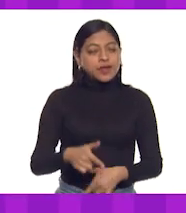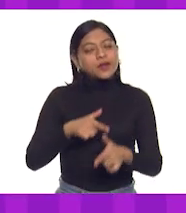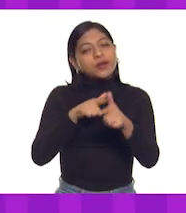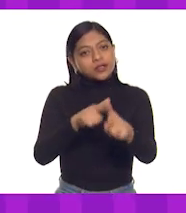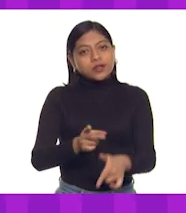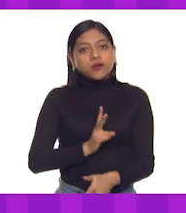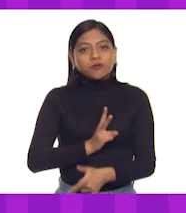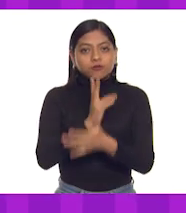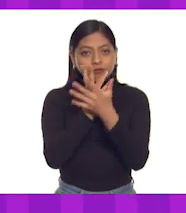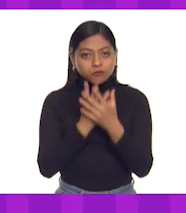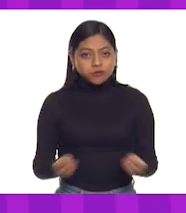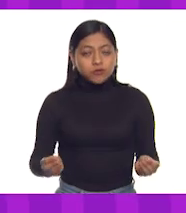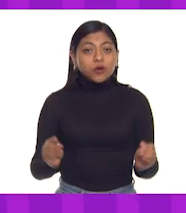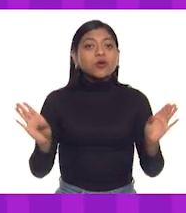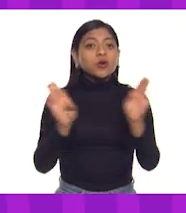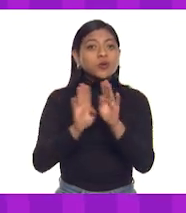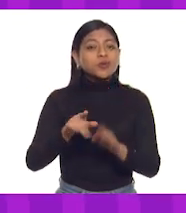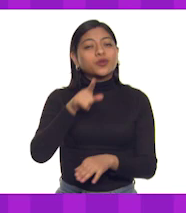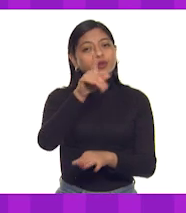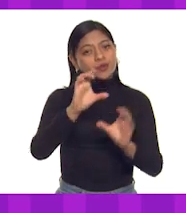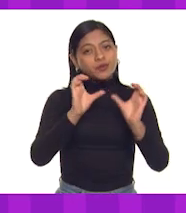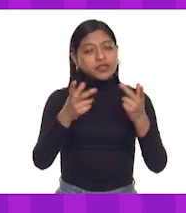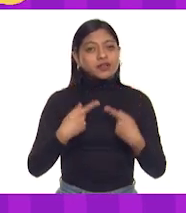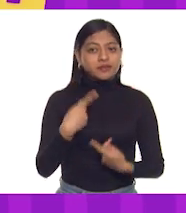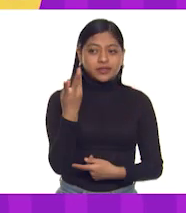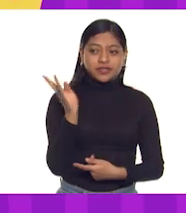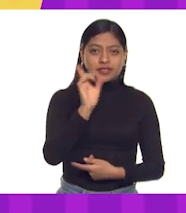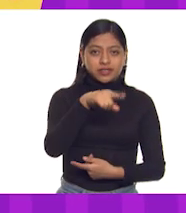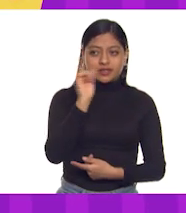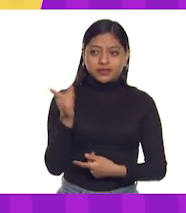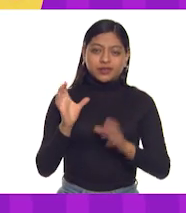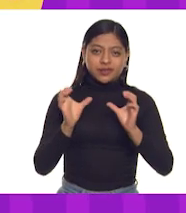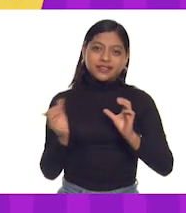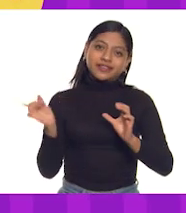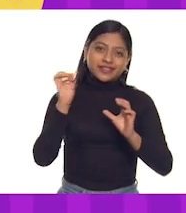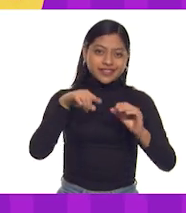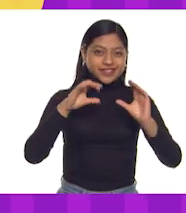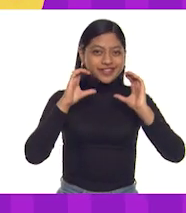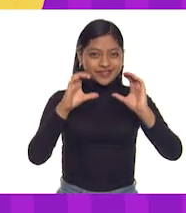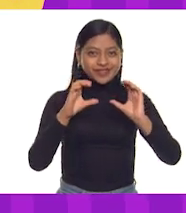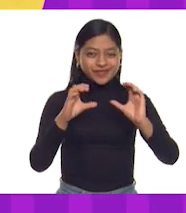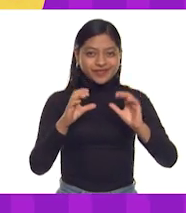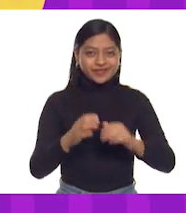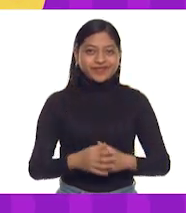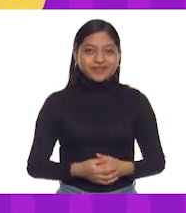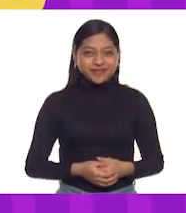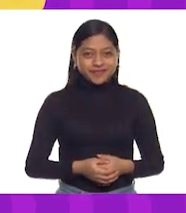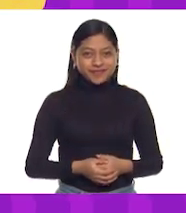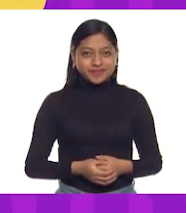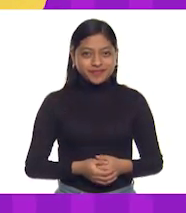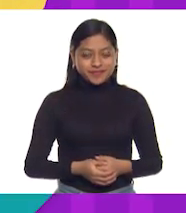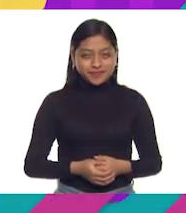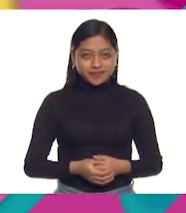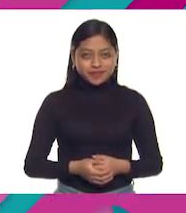Sigamos luchando juntos contra este virus, cuidándonos los unos a los otros.